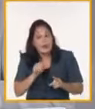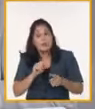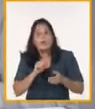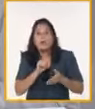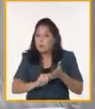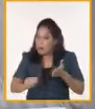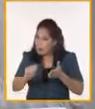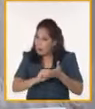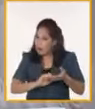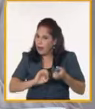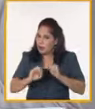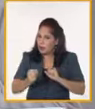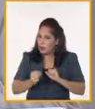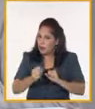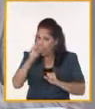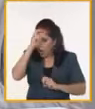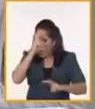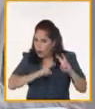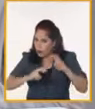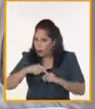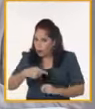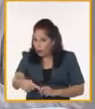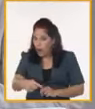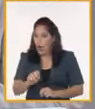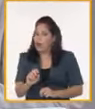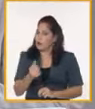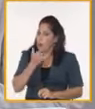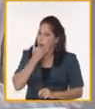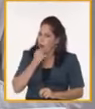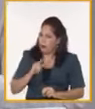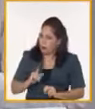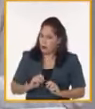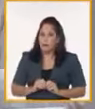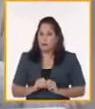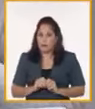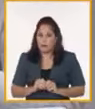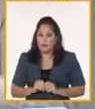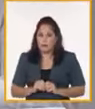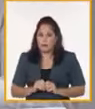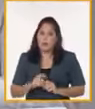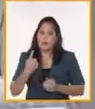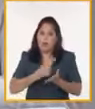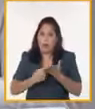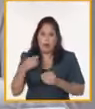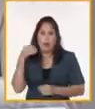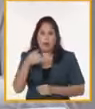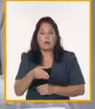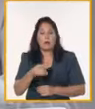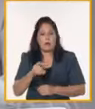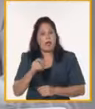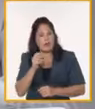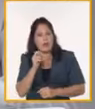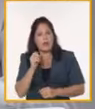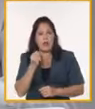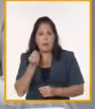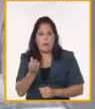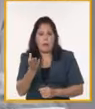una auditoría todos los días Ya hay que pensar mal claro y buen sem nos han llegado comentarios